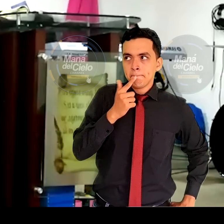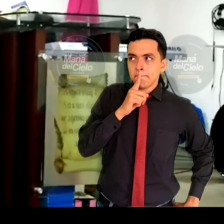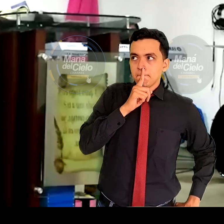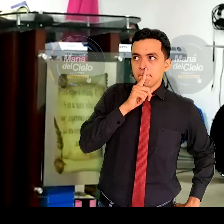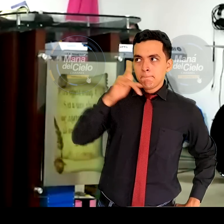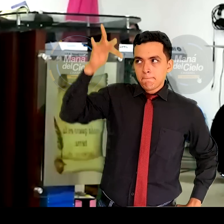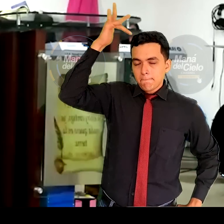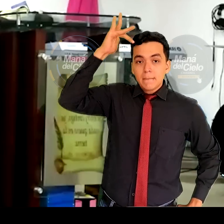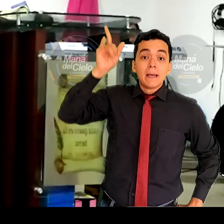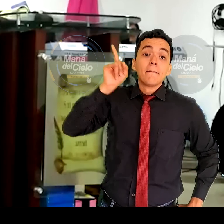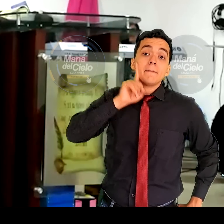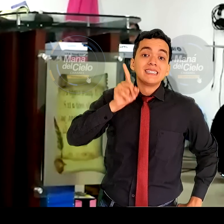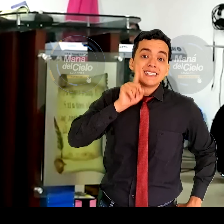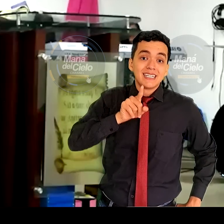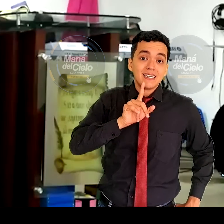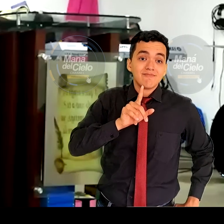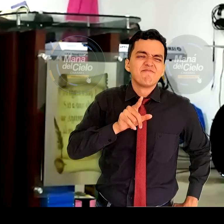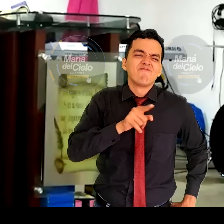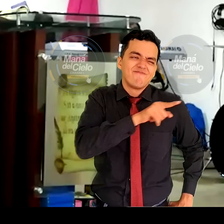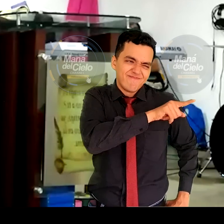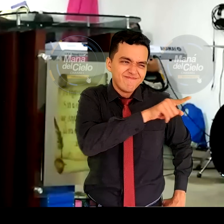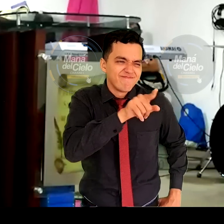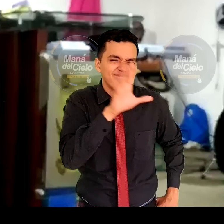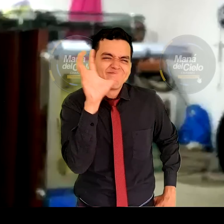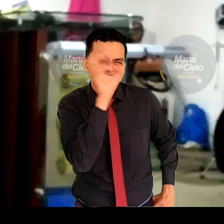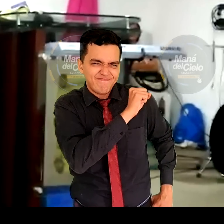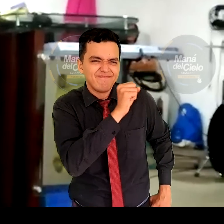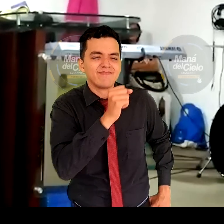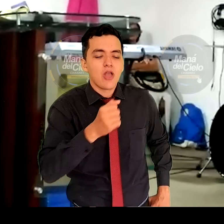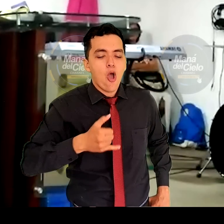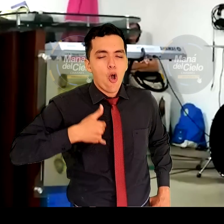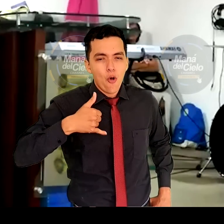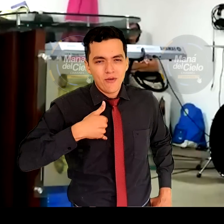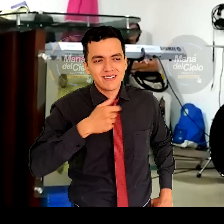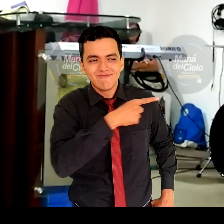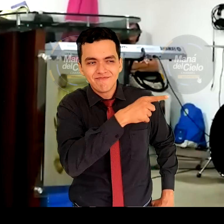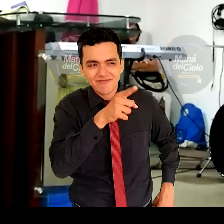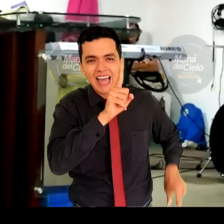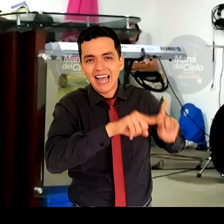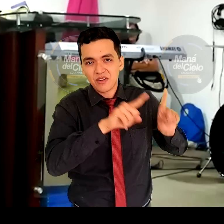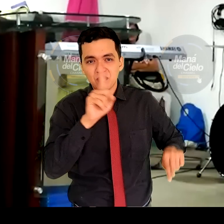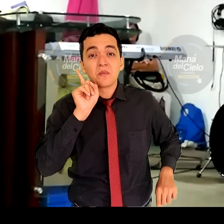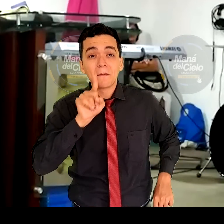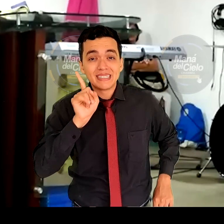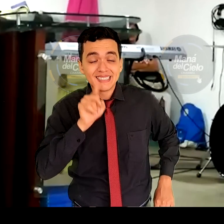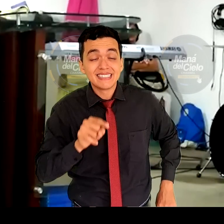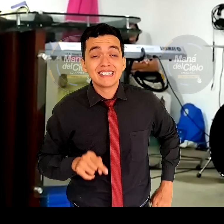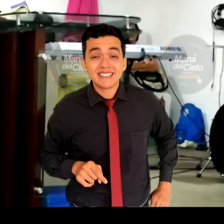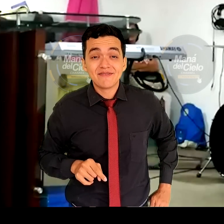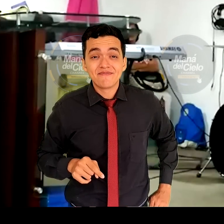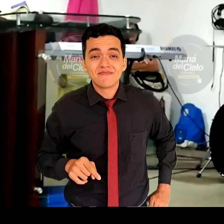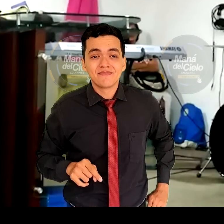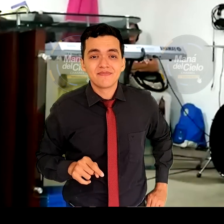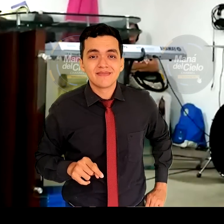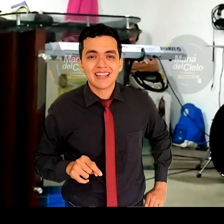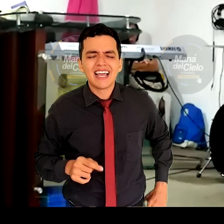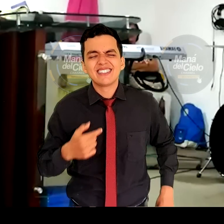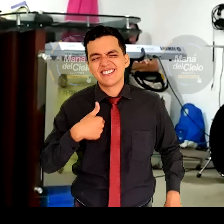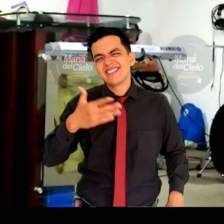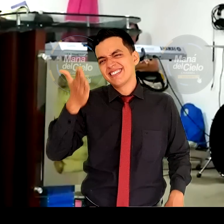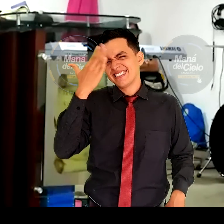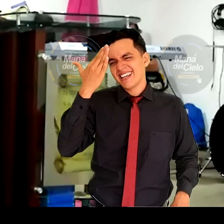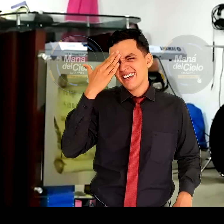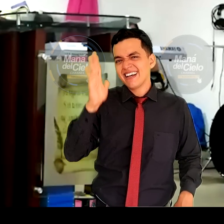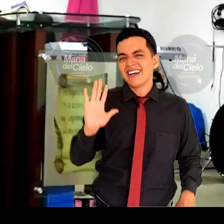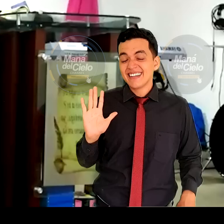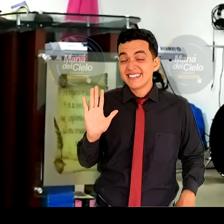Padre celestial, que los adolescentes no se enojen conmigo, pero es que crié 4 muchachos. ¿No te confías? No te alcanzas a